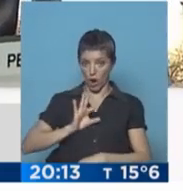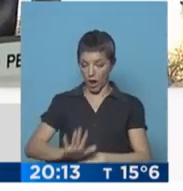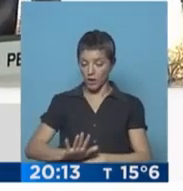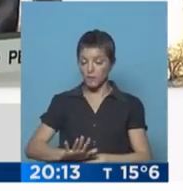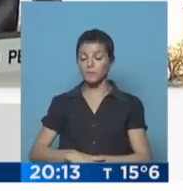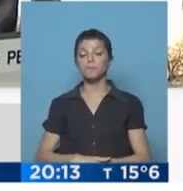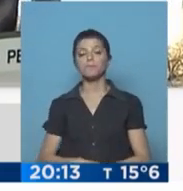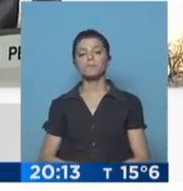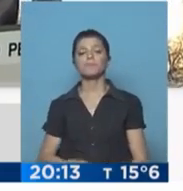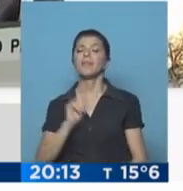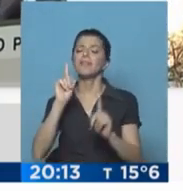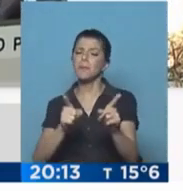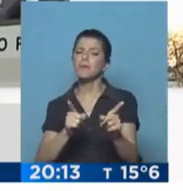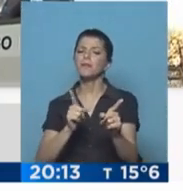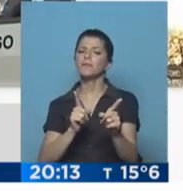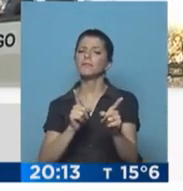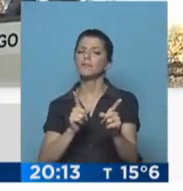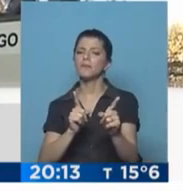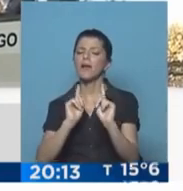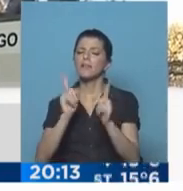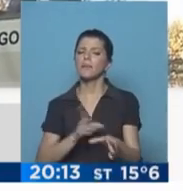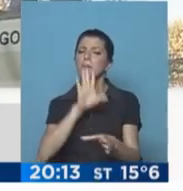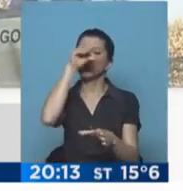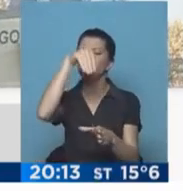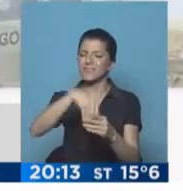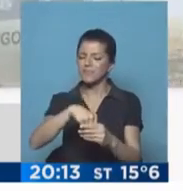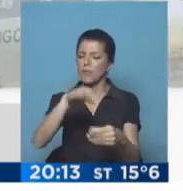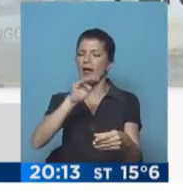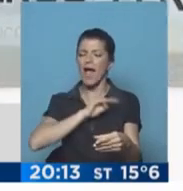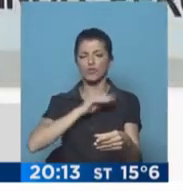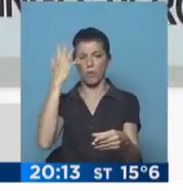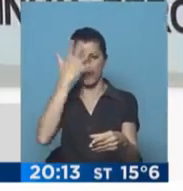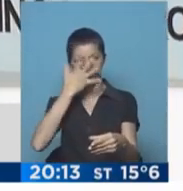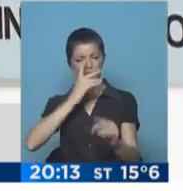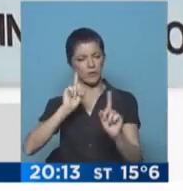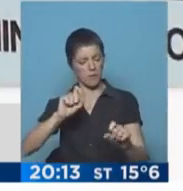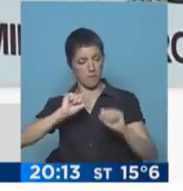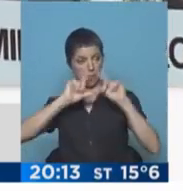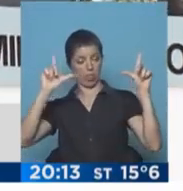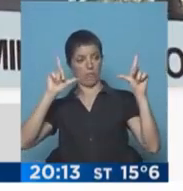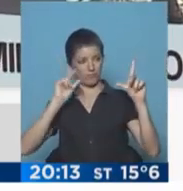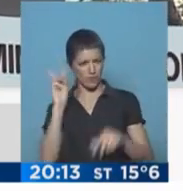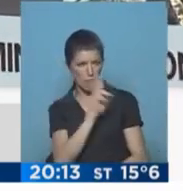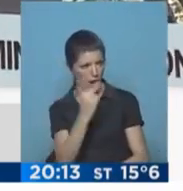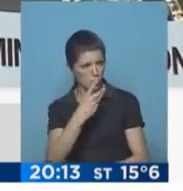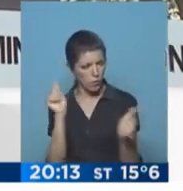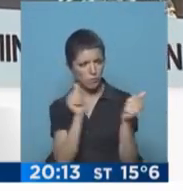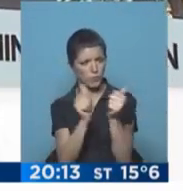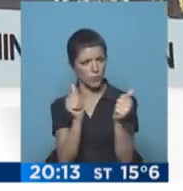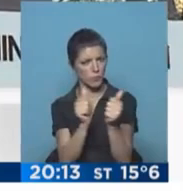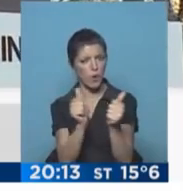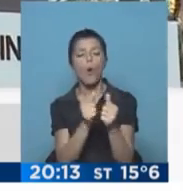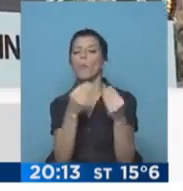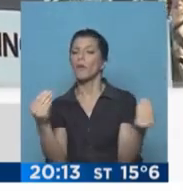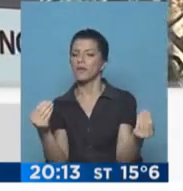Y la participación también de Hugo Moyano también es una sorpresa. Se los ve tan seguidos porque hace